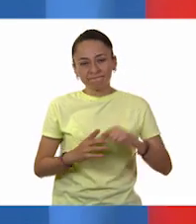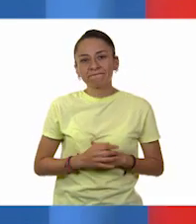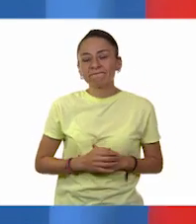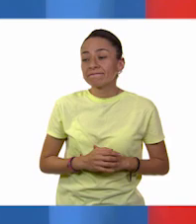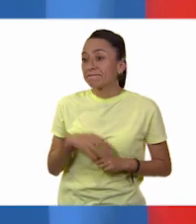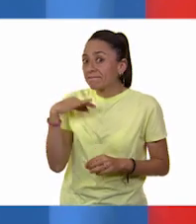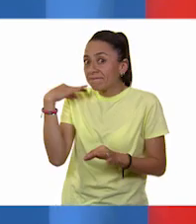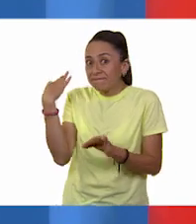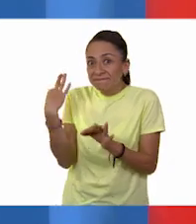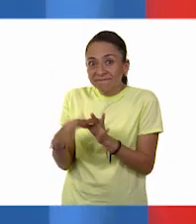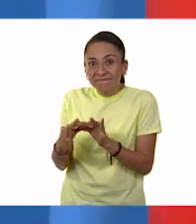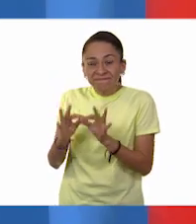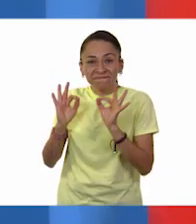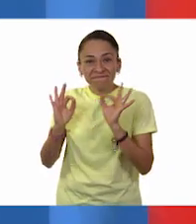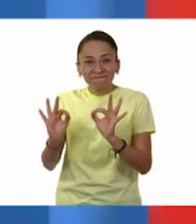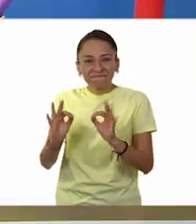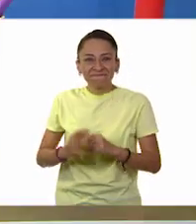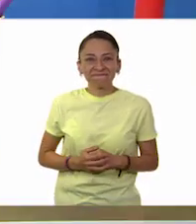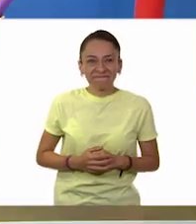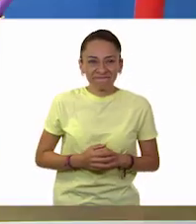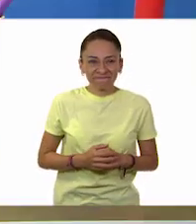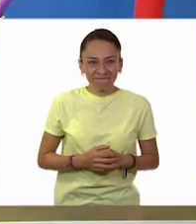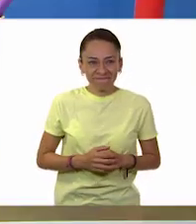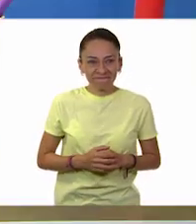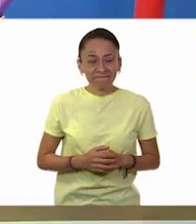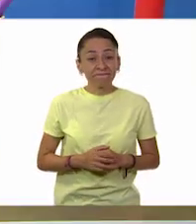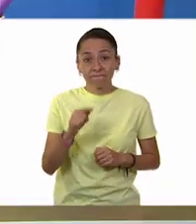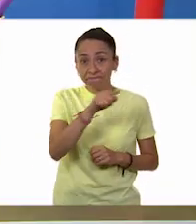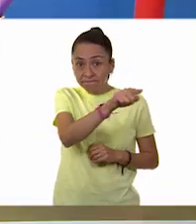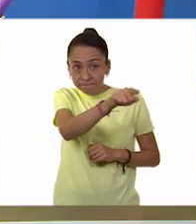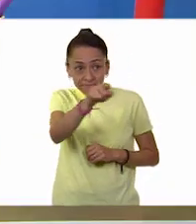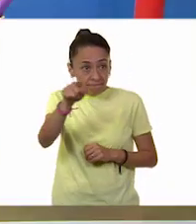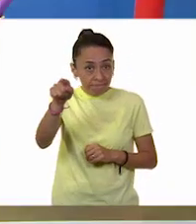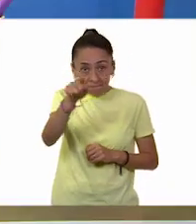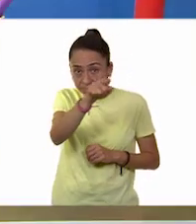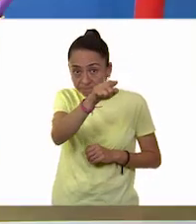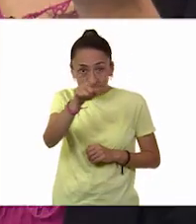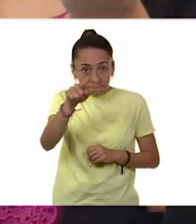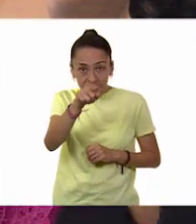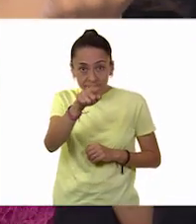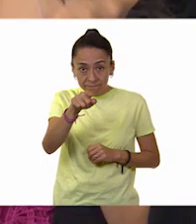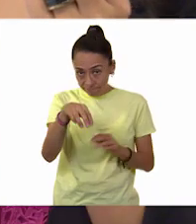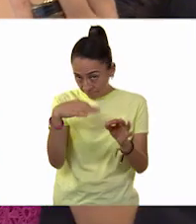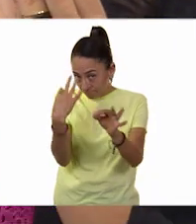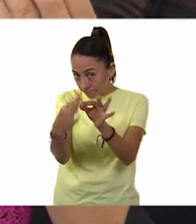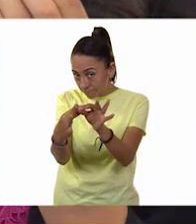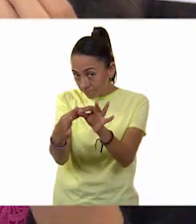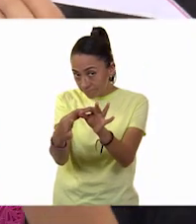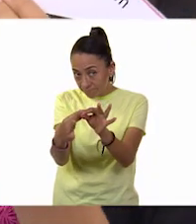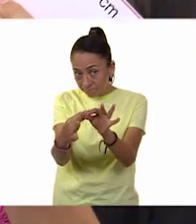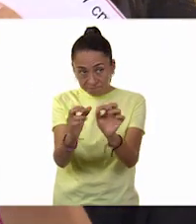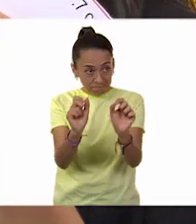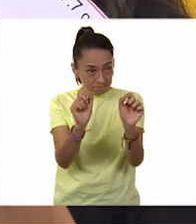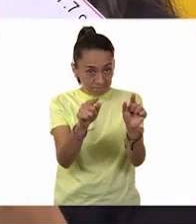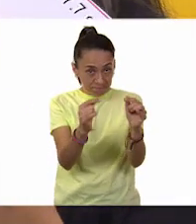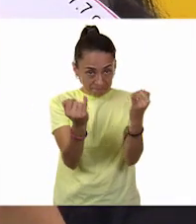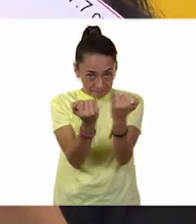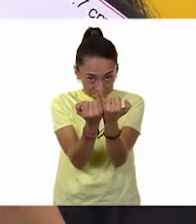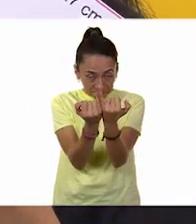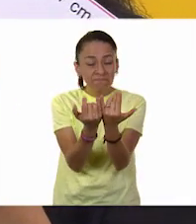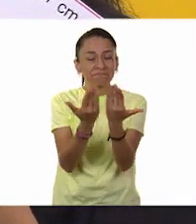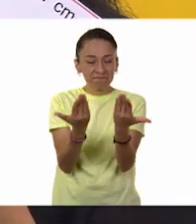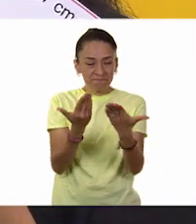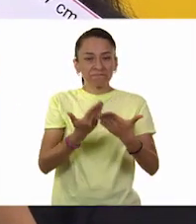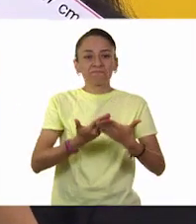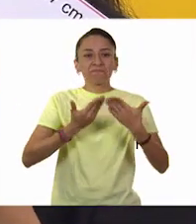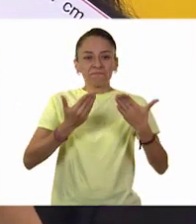Y listo. Acá Ya lo tiene. Ustedes, alumnos y alumnas, ¿también están listos? Ahora vamos a formar las figuras